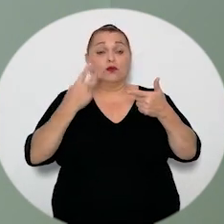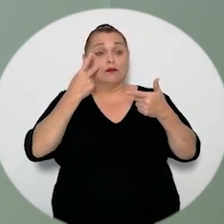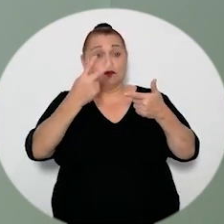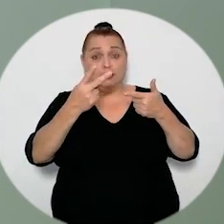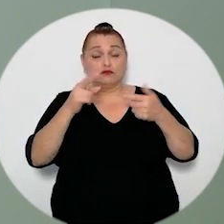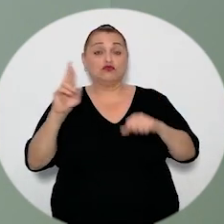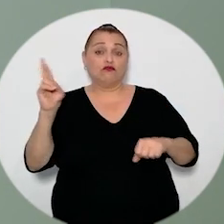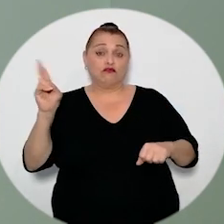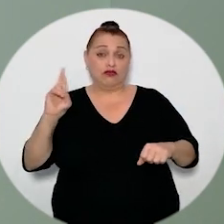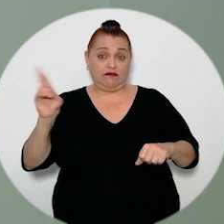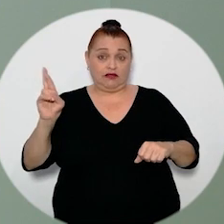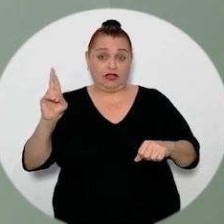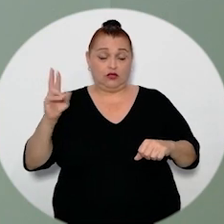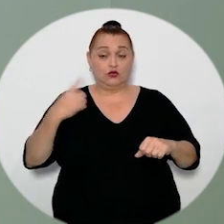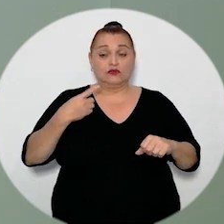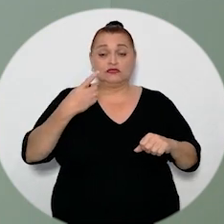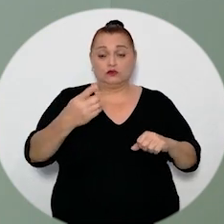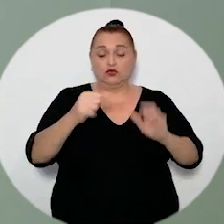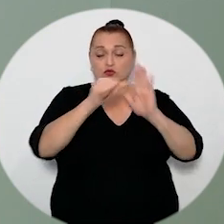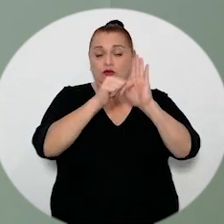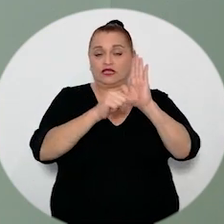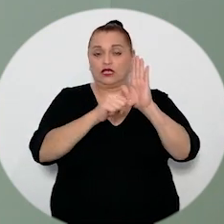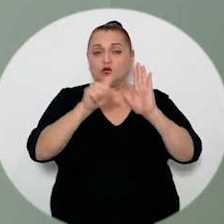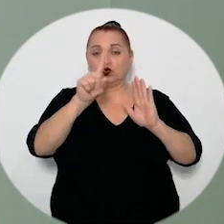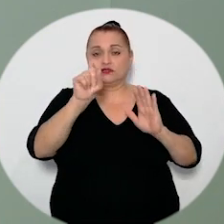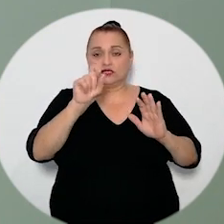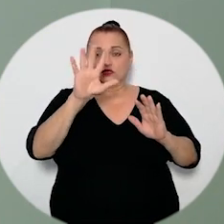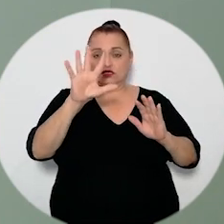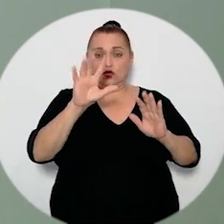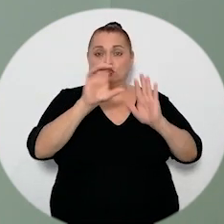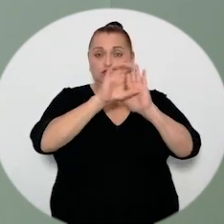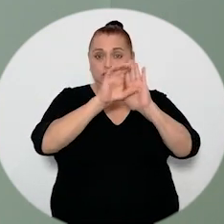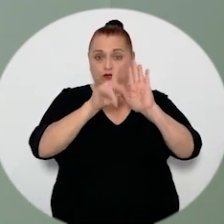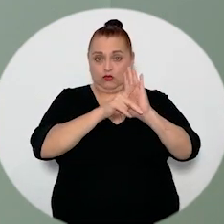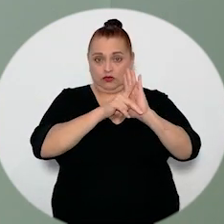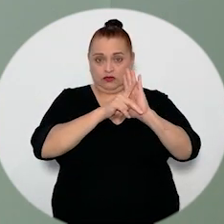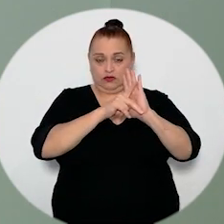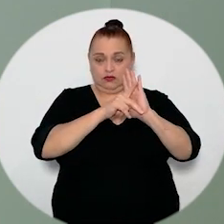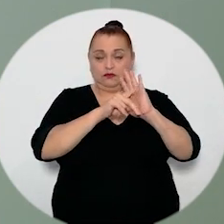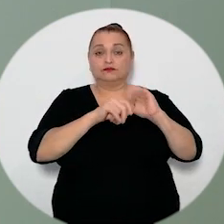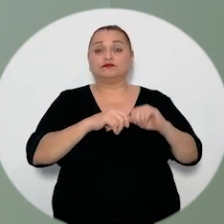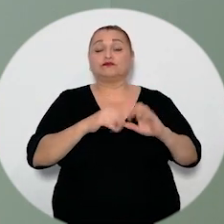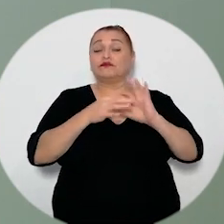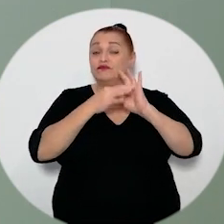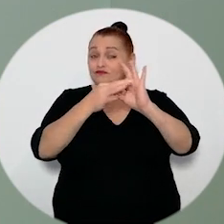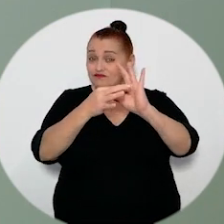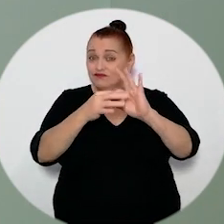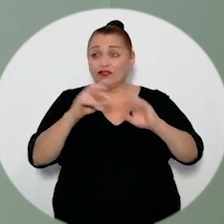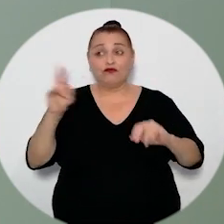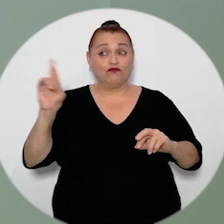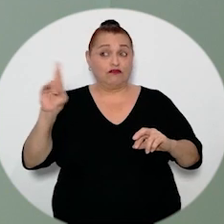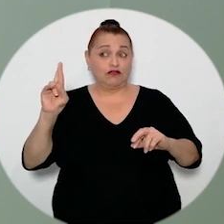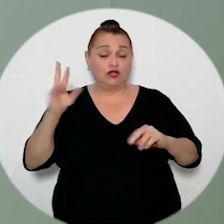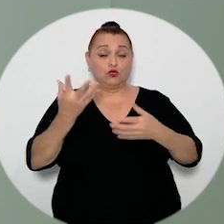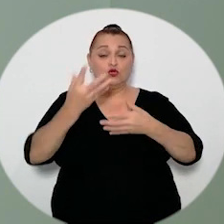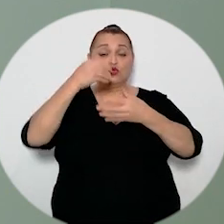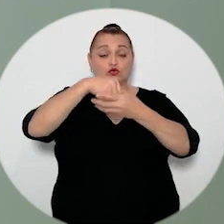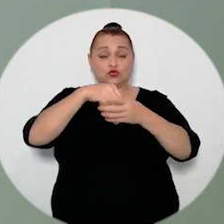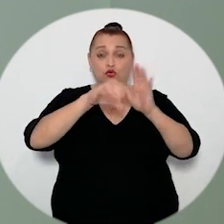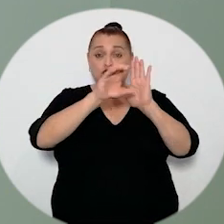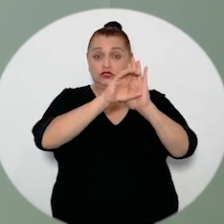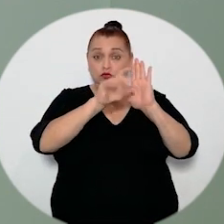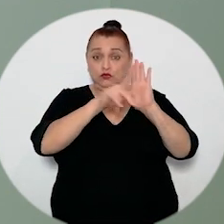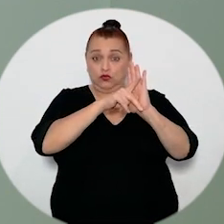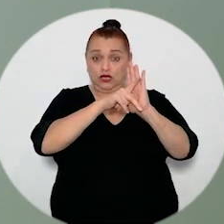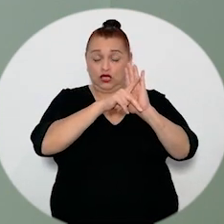lugar, hallamos el referéndum dispuesto en el artículo 105 de la Constitución Política. El referéndum fue introducido